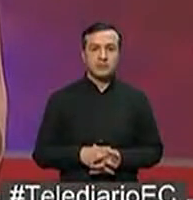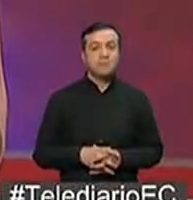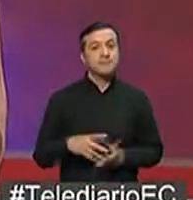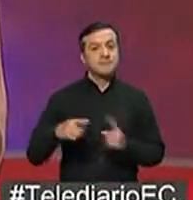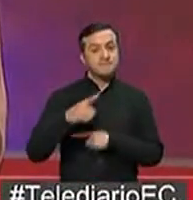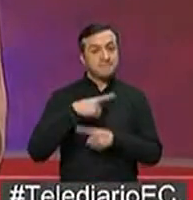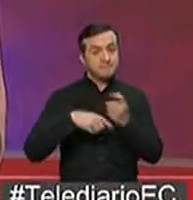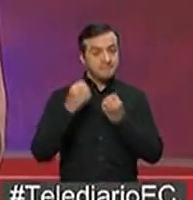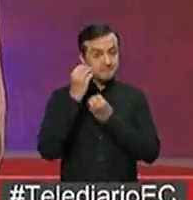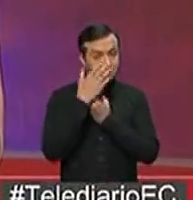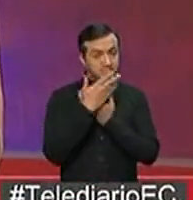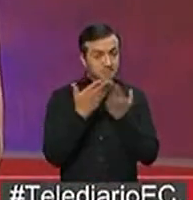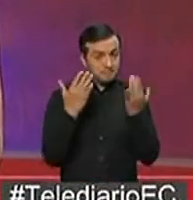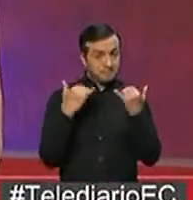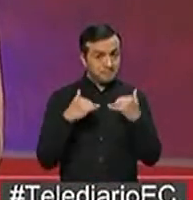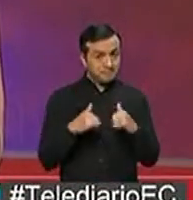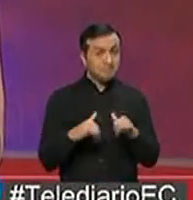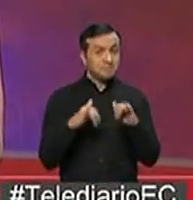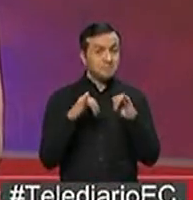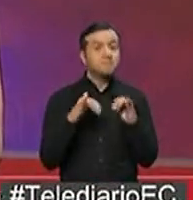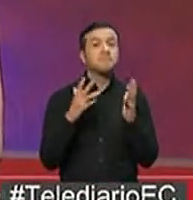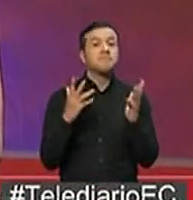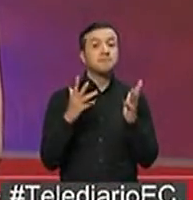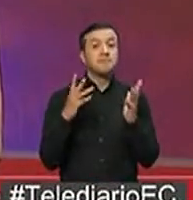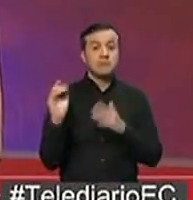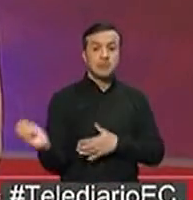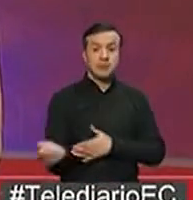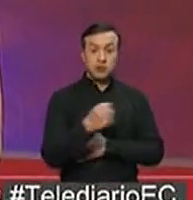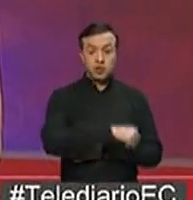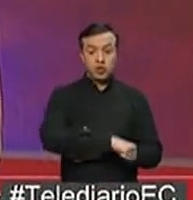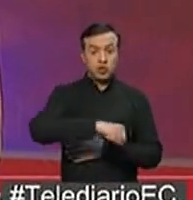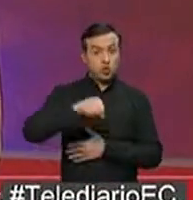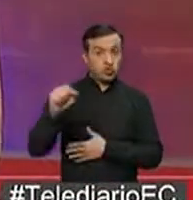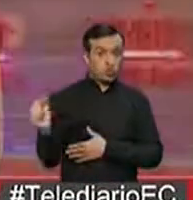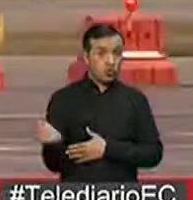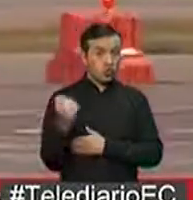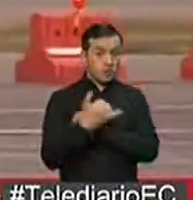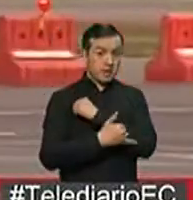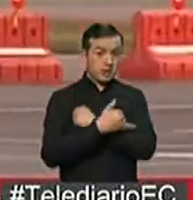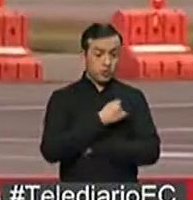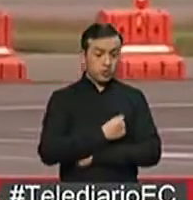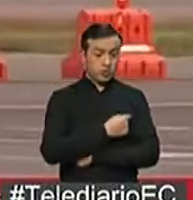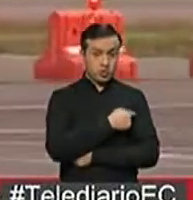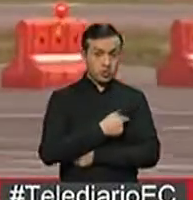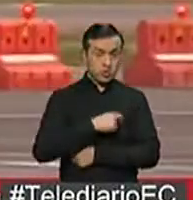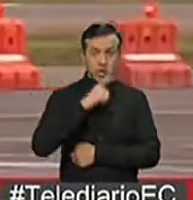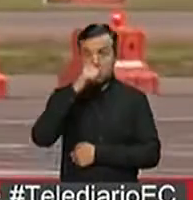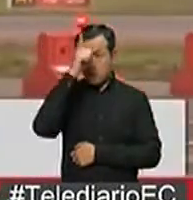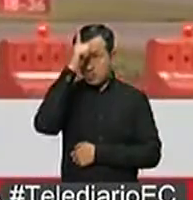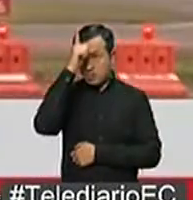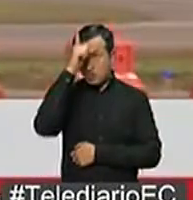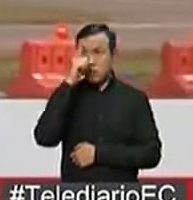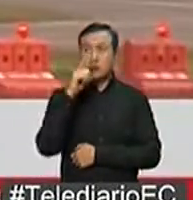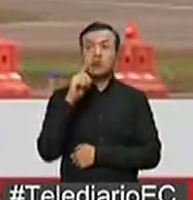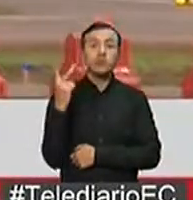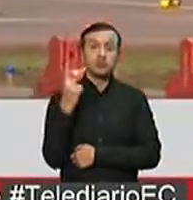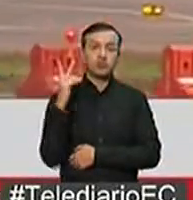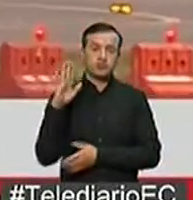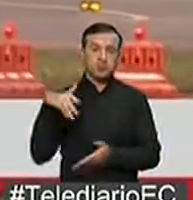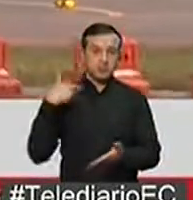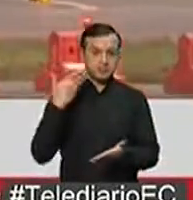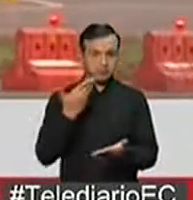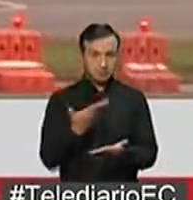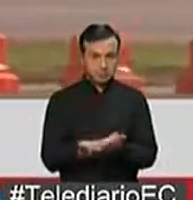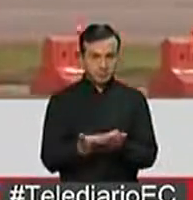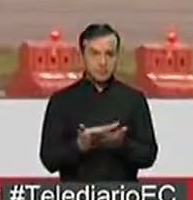Estamos de regreso con más información y ahora les contamos que el tenista suizo Roger Federer y el alemán Alexander Zverev visitaron este